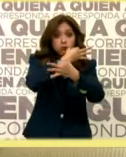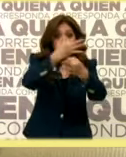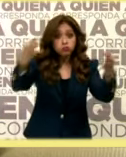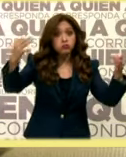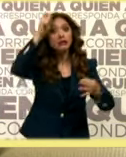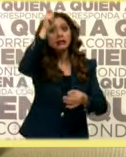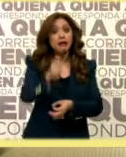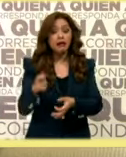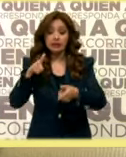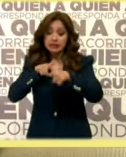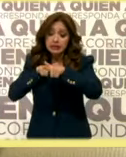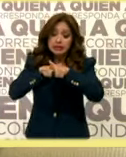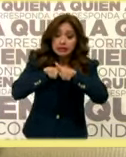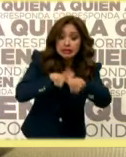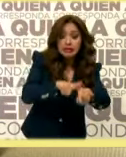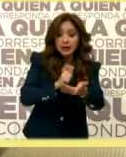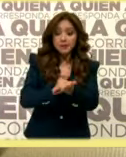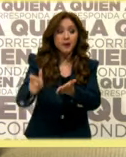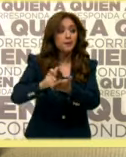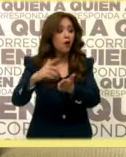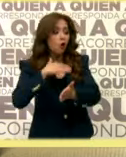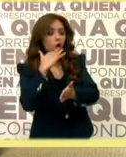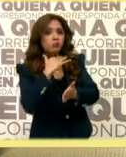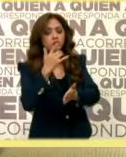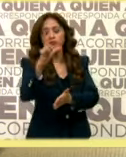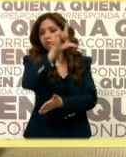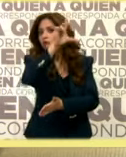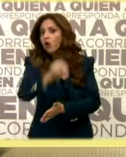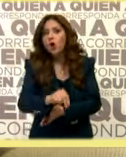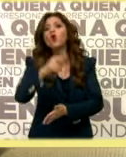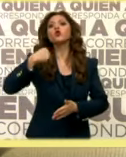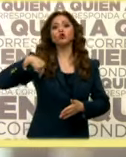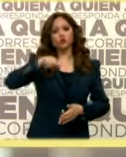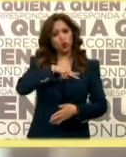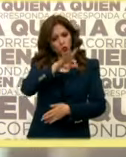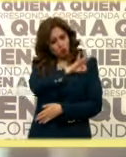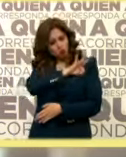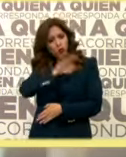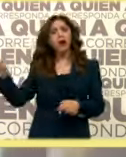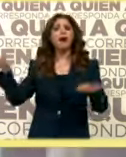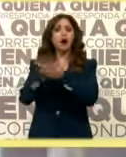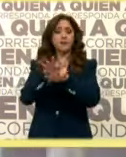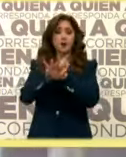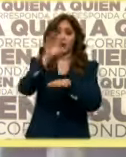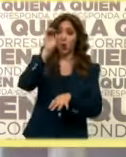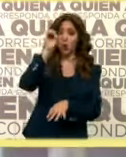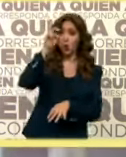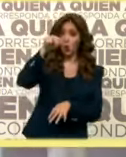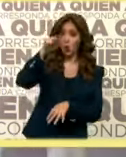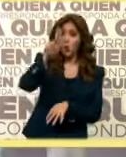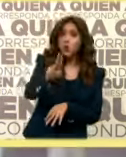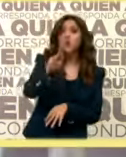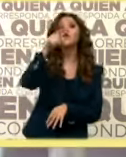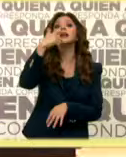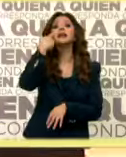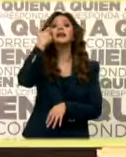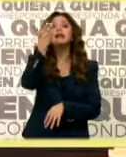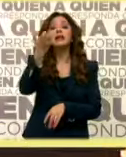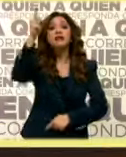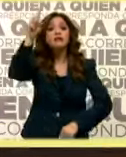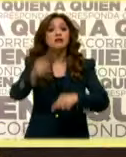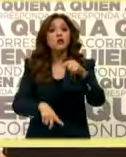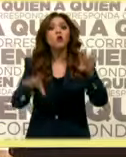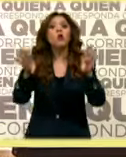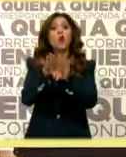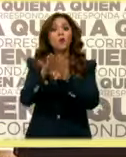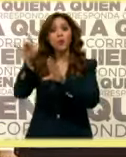de la corrupción. Todos podemos cambiar las cosas. La ONU propone como medida para acabar con este lastre